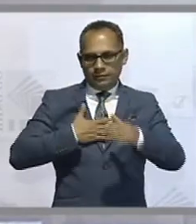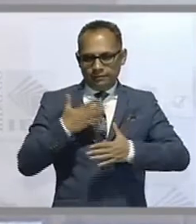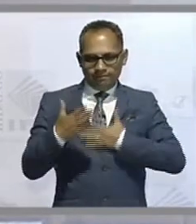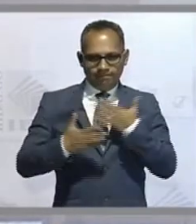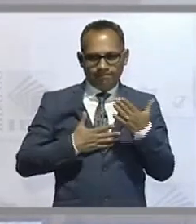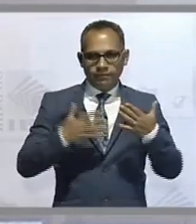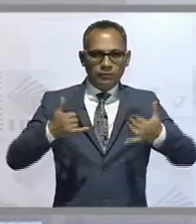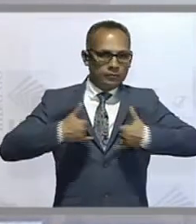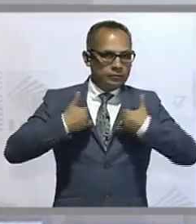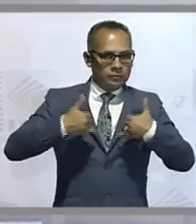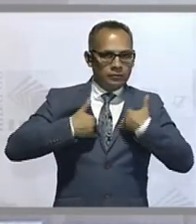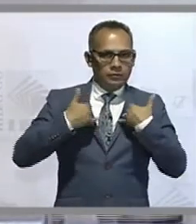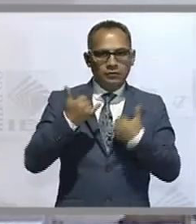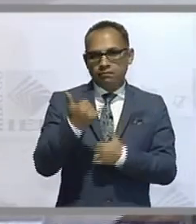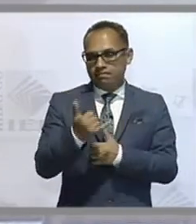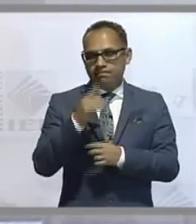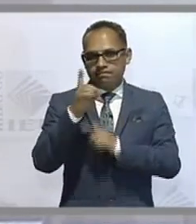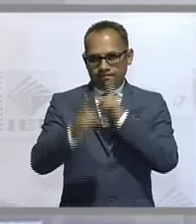y deporte